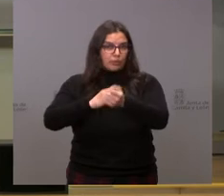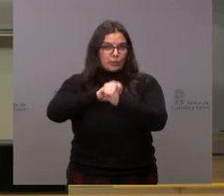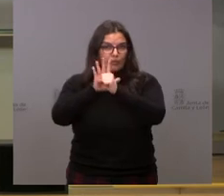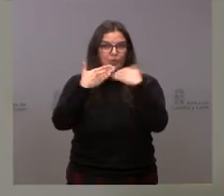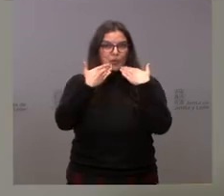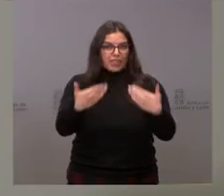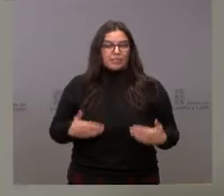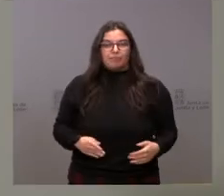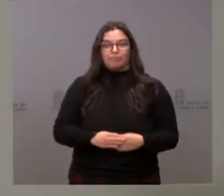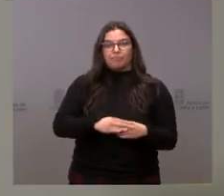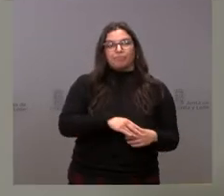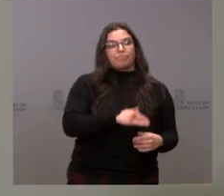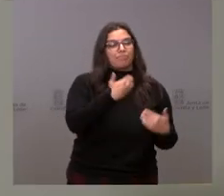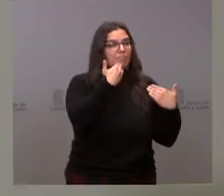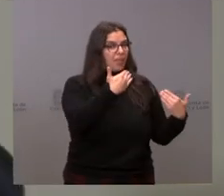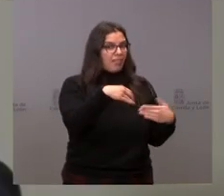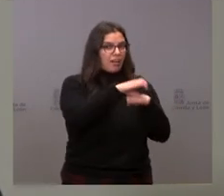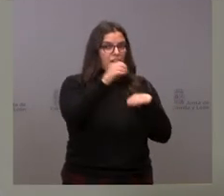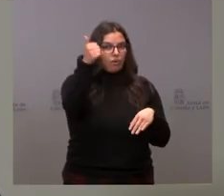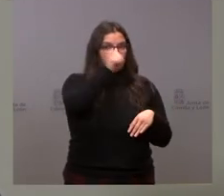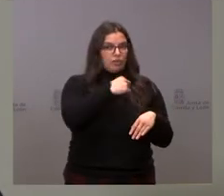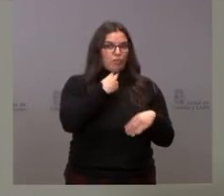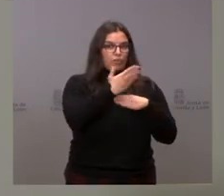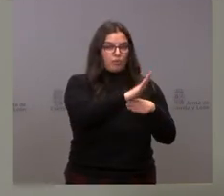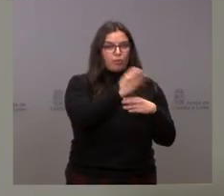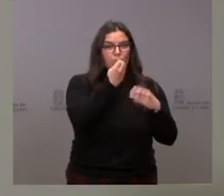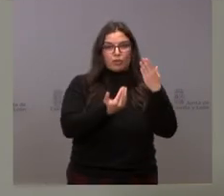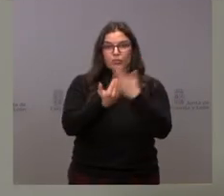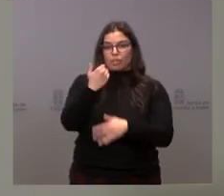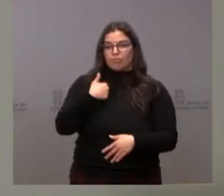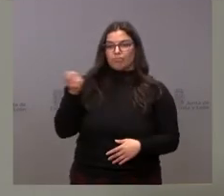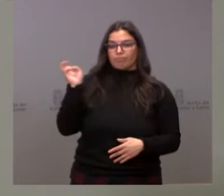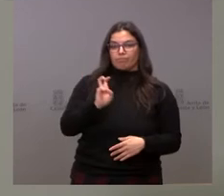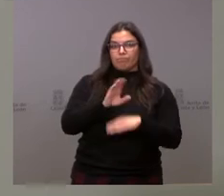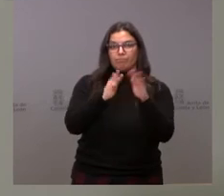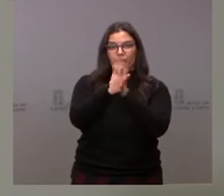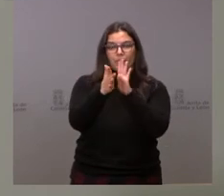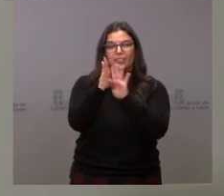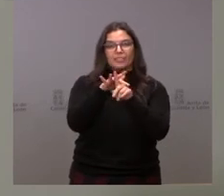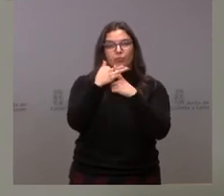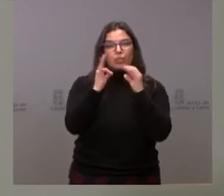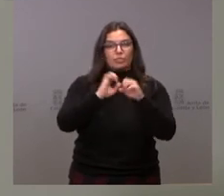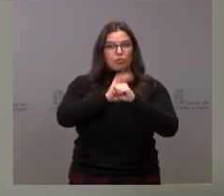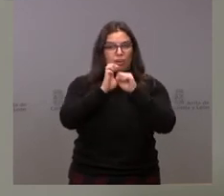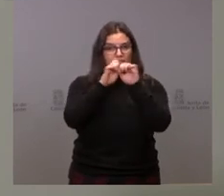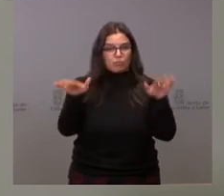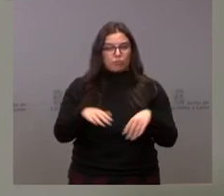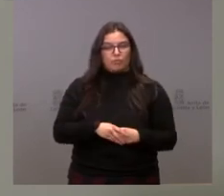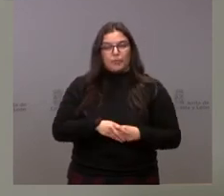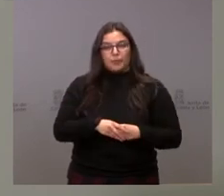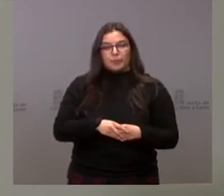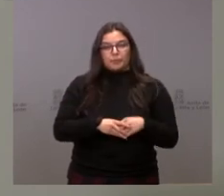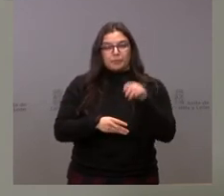muchas gracias consejero portavoz buenos días comparezco para darles cuenta de la situación de la pandemia a